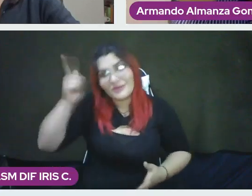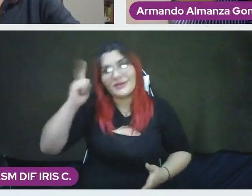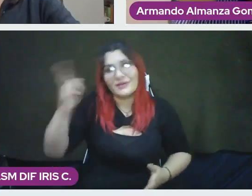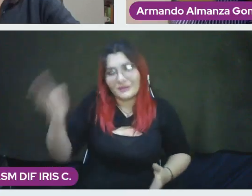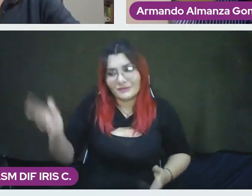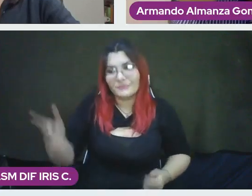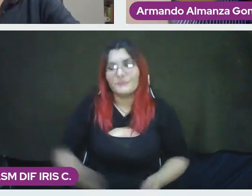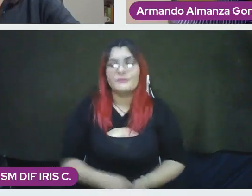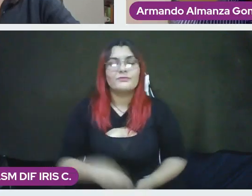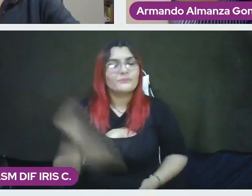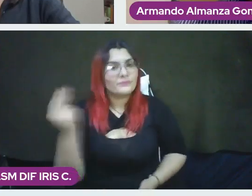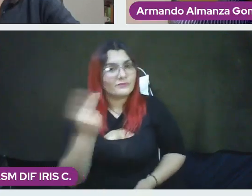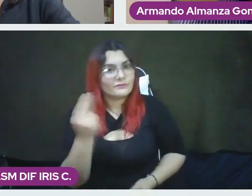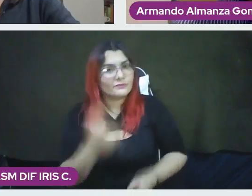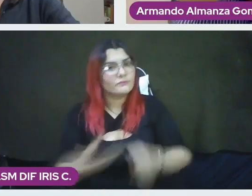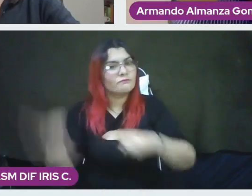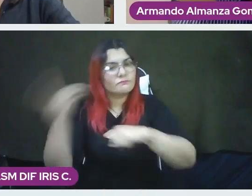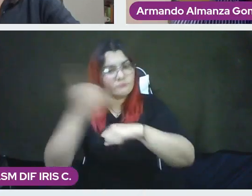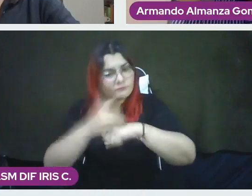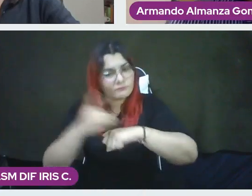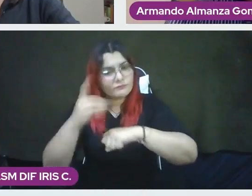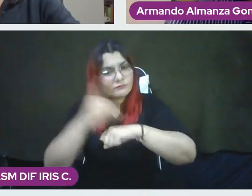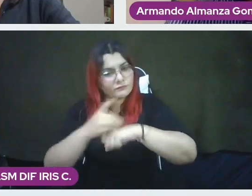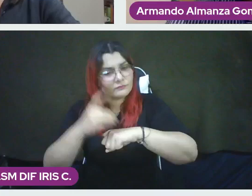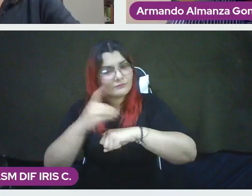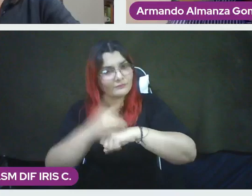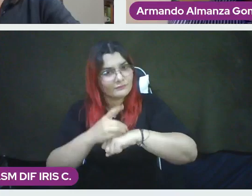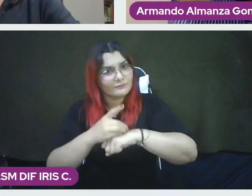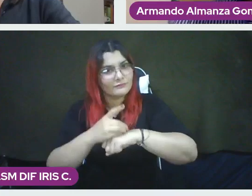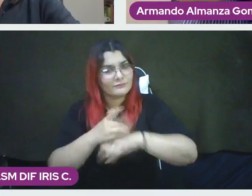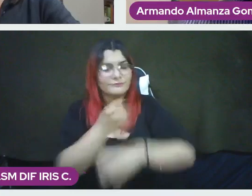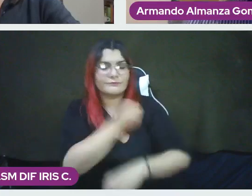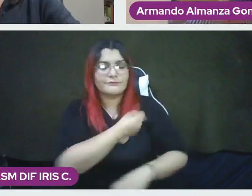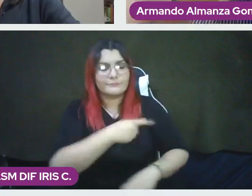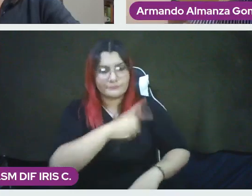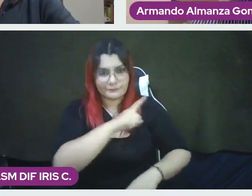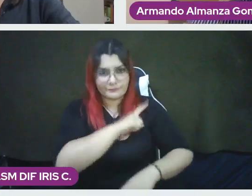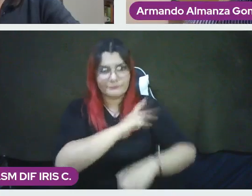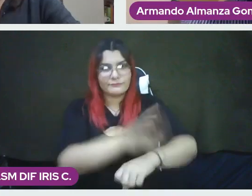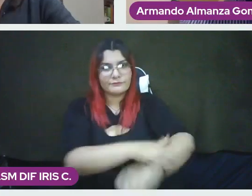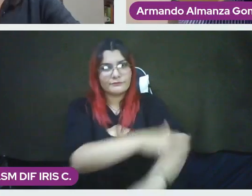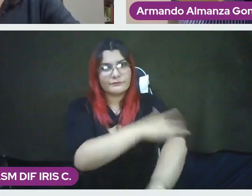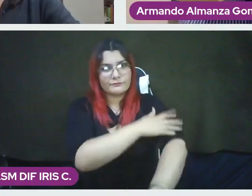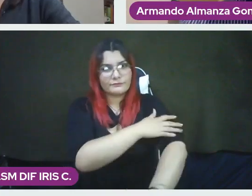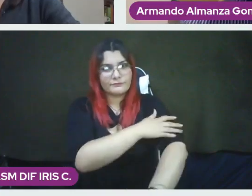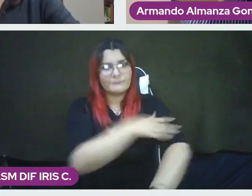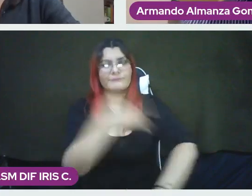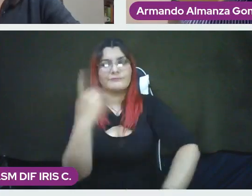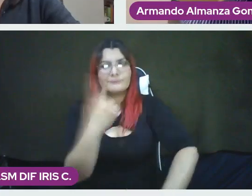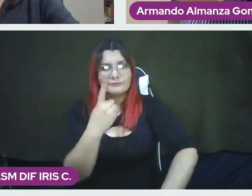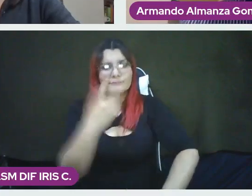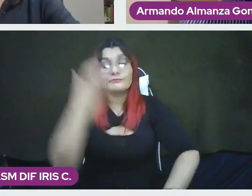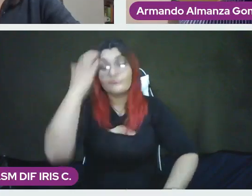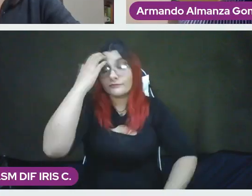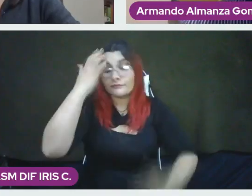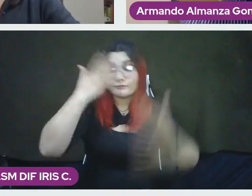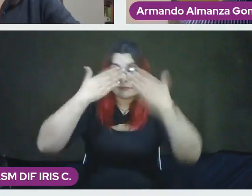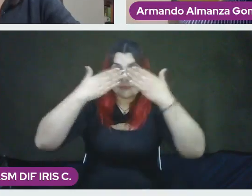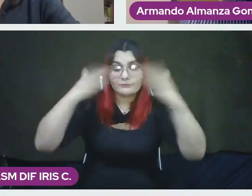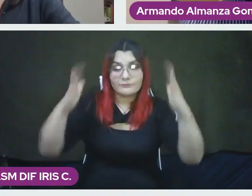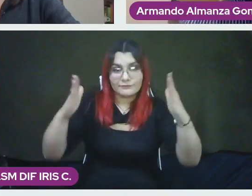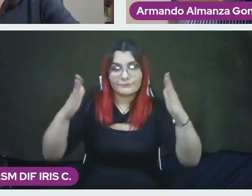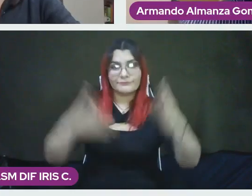crea de estar sano, ¿no? Y sano no solamente físicamente, sino